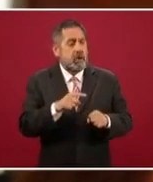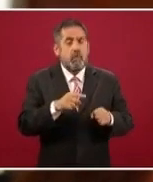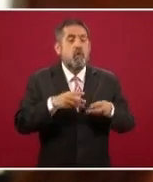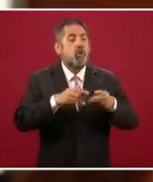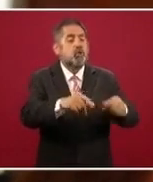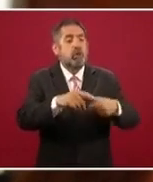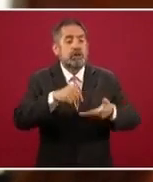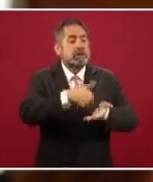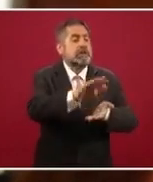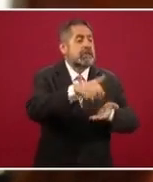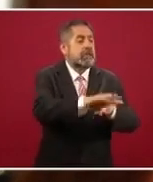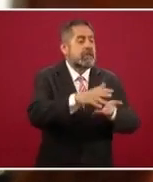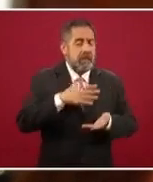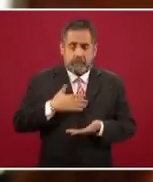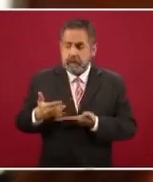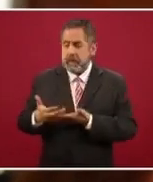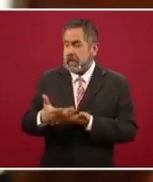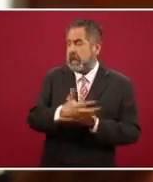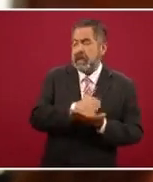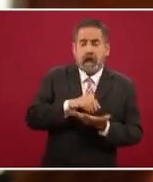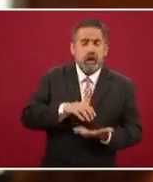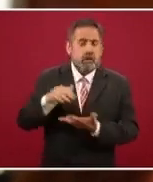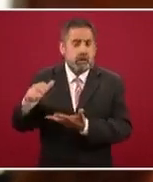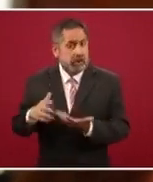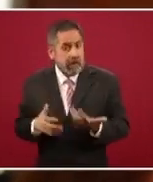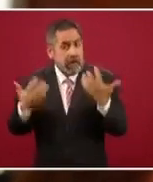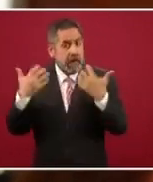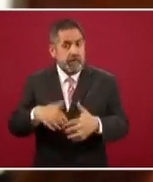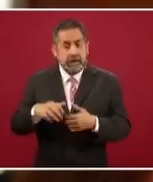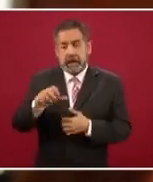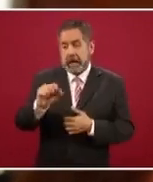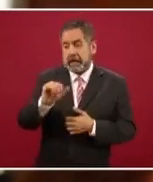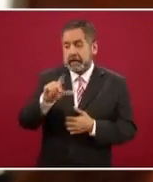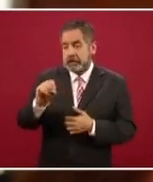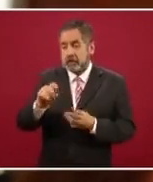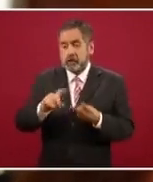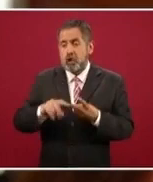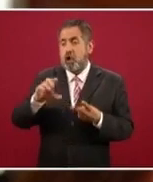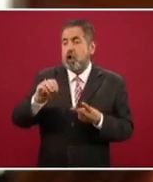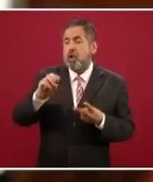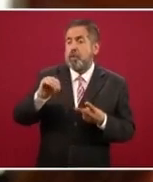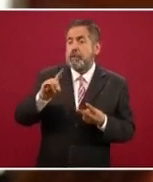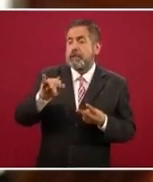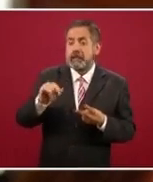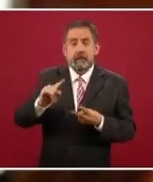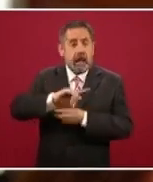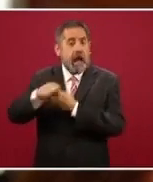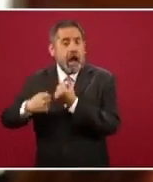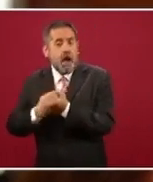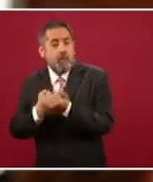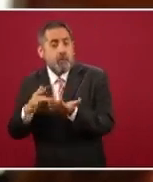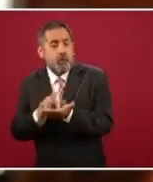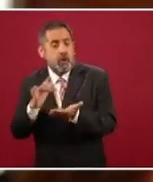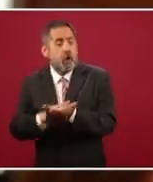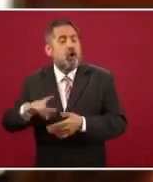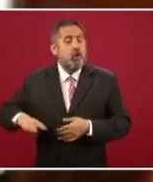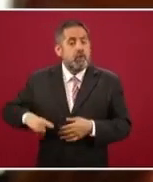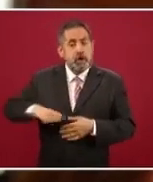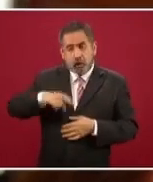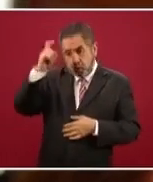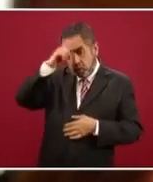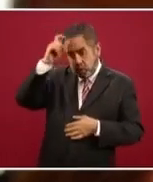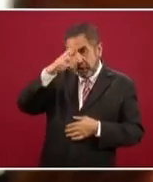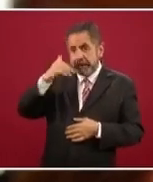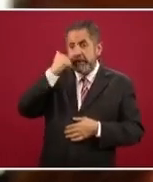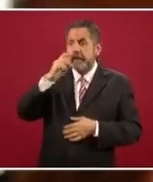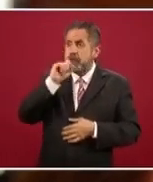y poderse llevar su grano. Las empresas como Casillo Commodities es quien tiene el respaldo en este momento del gobierno turco y está buscando